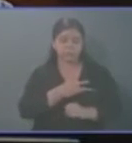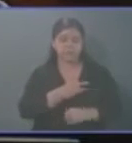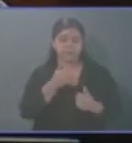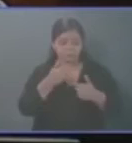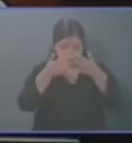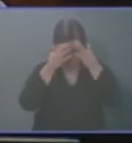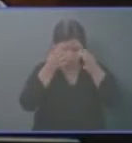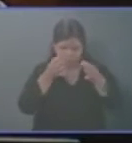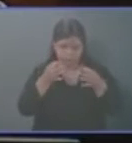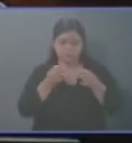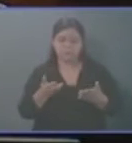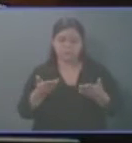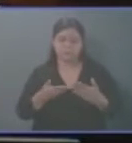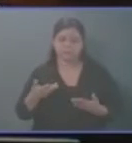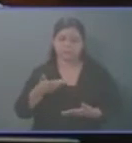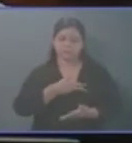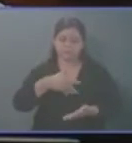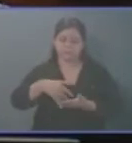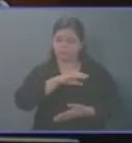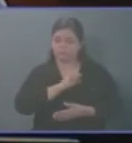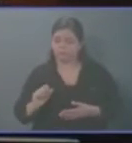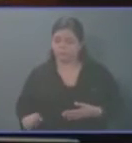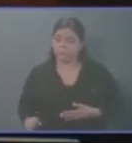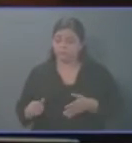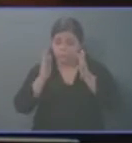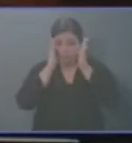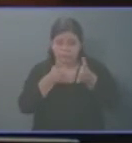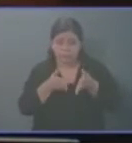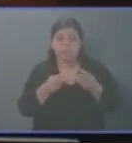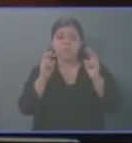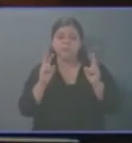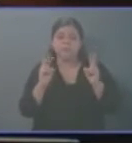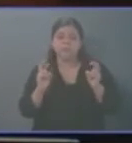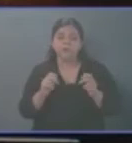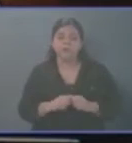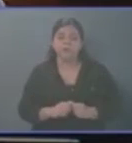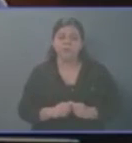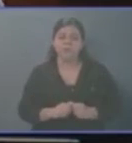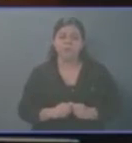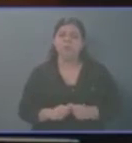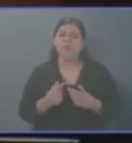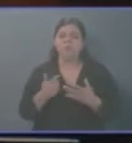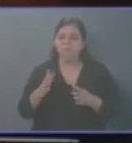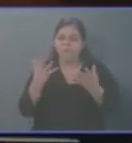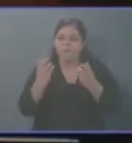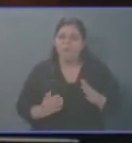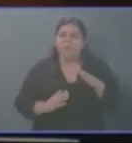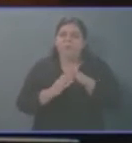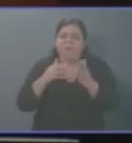buena decisión que le pueda servir al pueblo salvadoreño. Y hacer énfasis en el tema de de suspender los